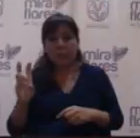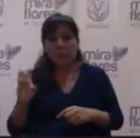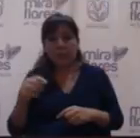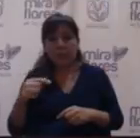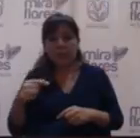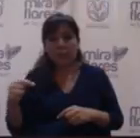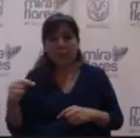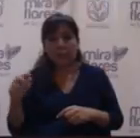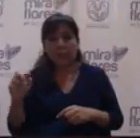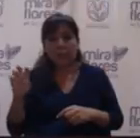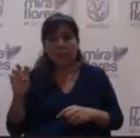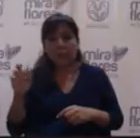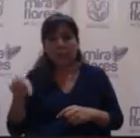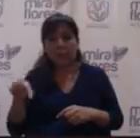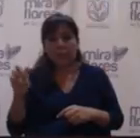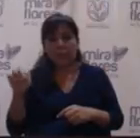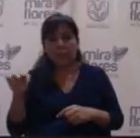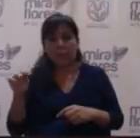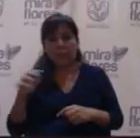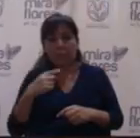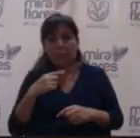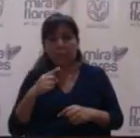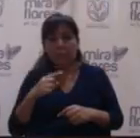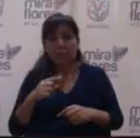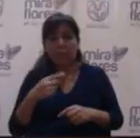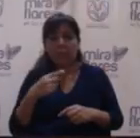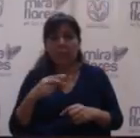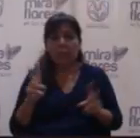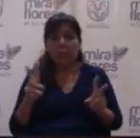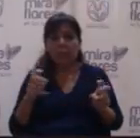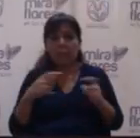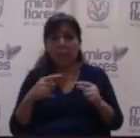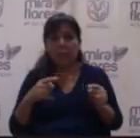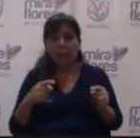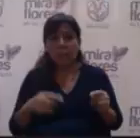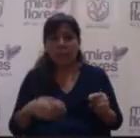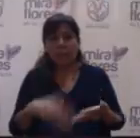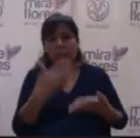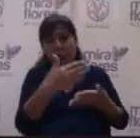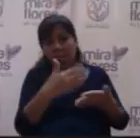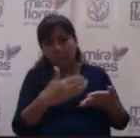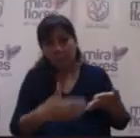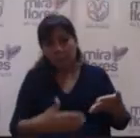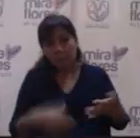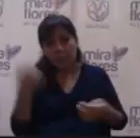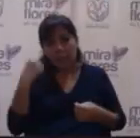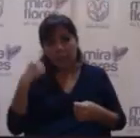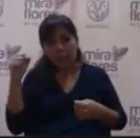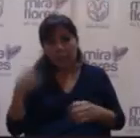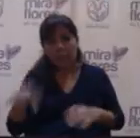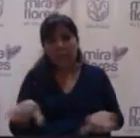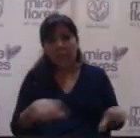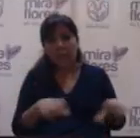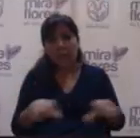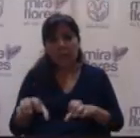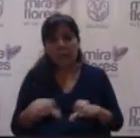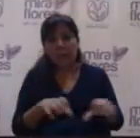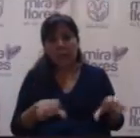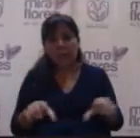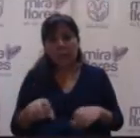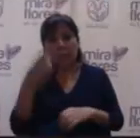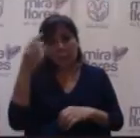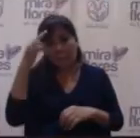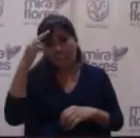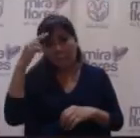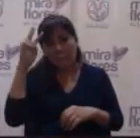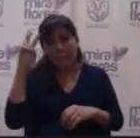01-2016-GM, remitido por el gerente municipal en relación al informe de actividades al viaje realizado a la Ciudad de